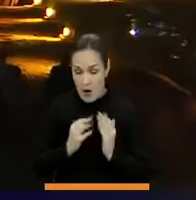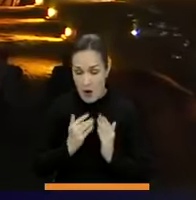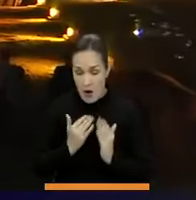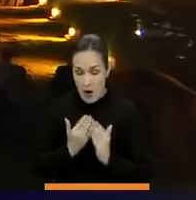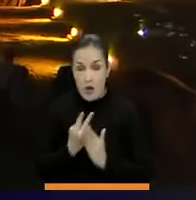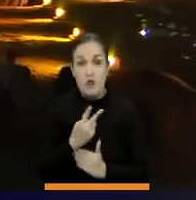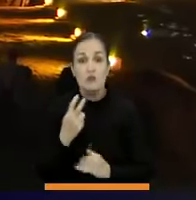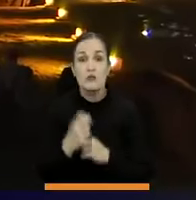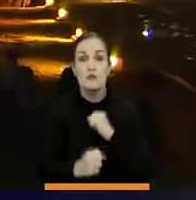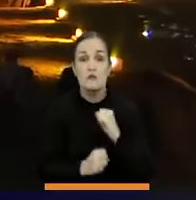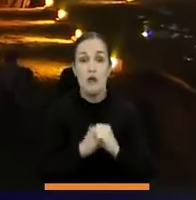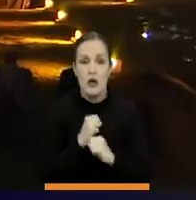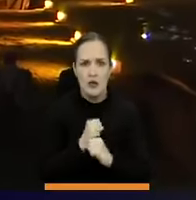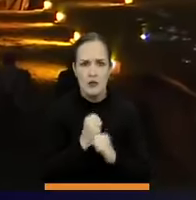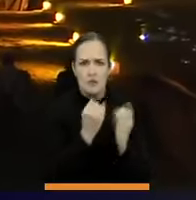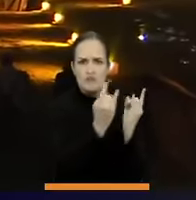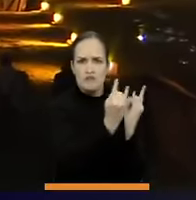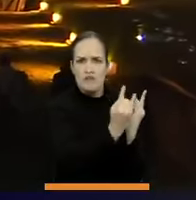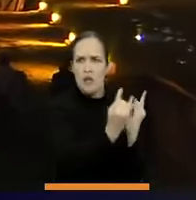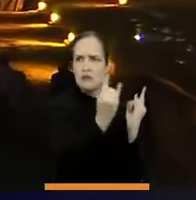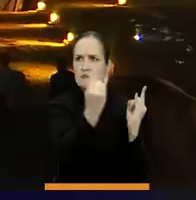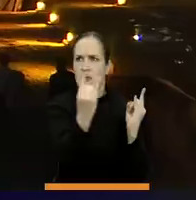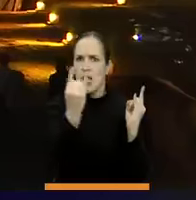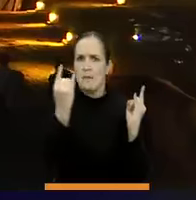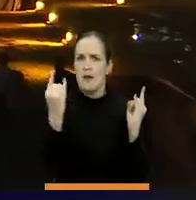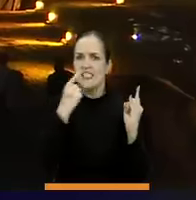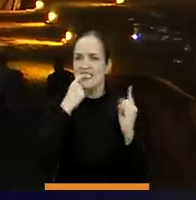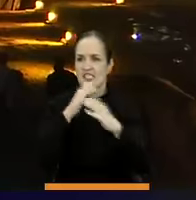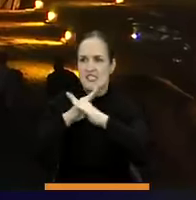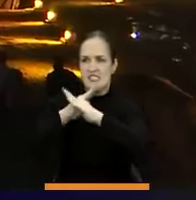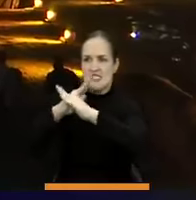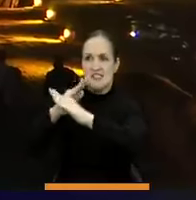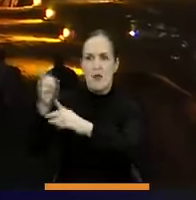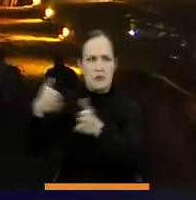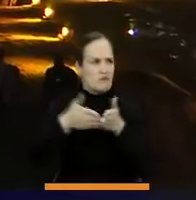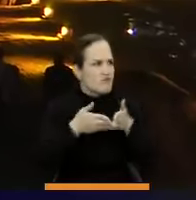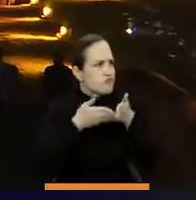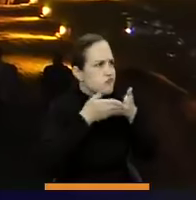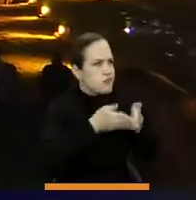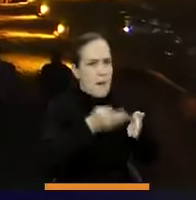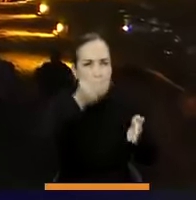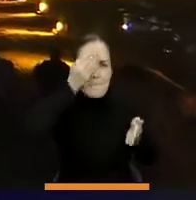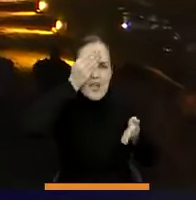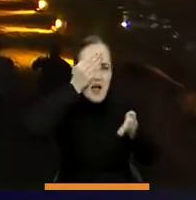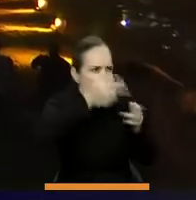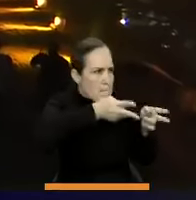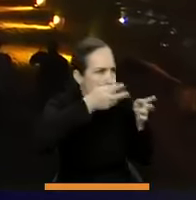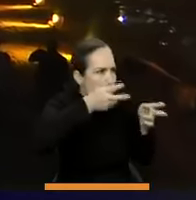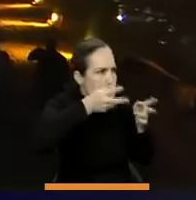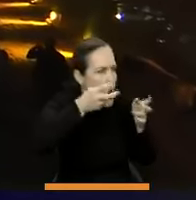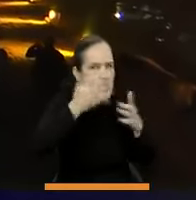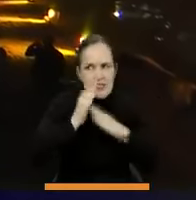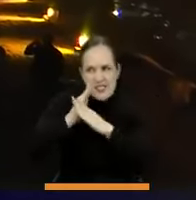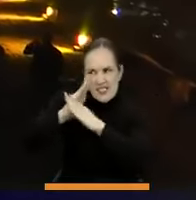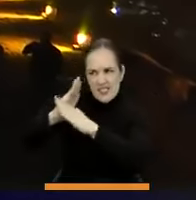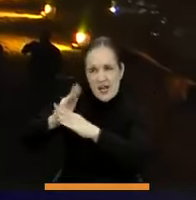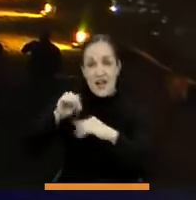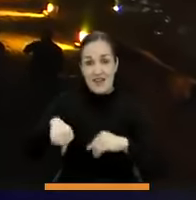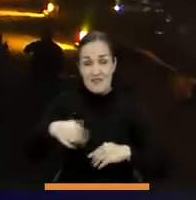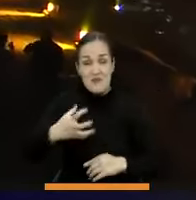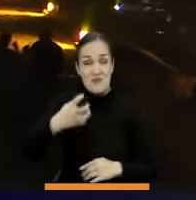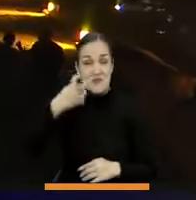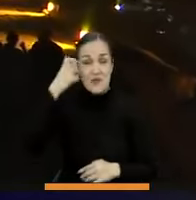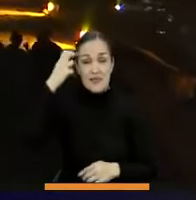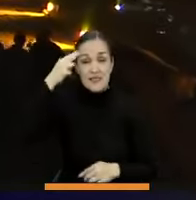construirse y además fue una muralla pues que sirvió además de límite para los piratas que venían a invadir esta ciudad. Y bueno, pues en esta ciudad